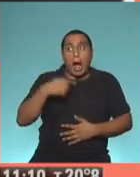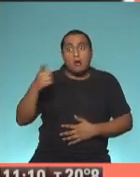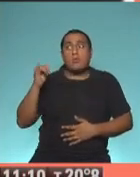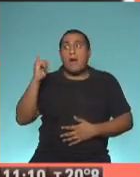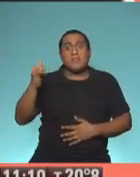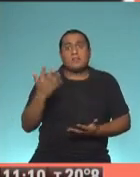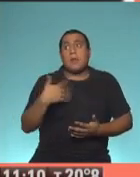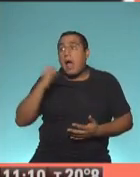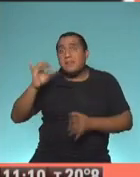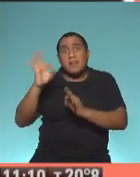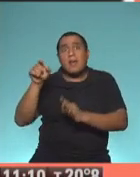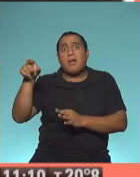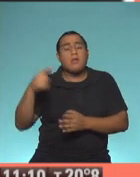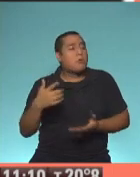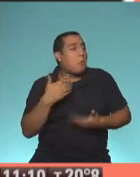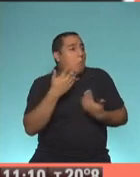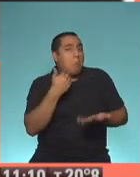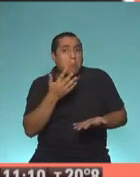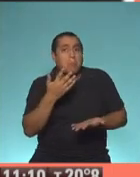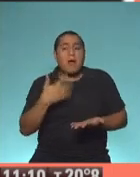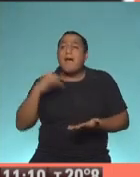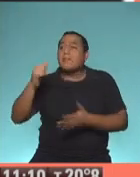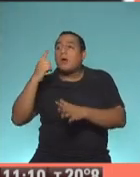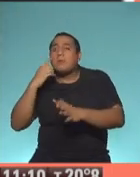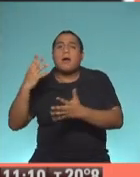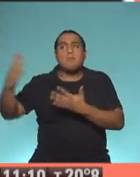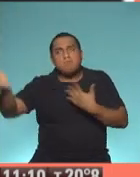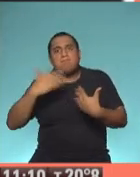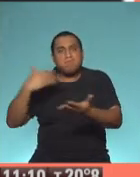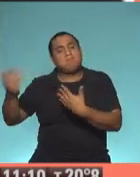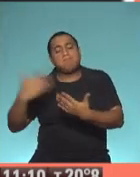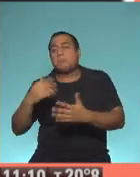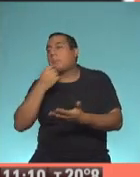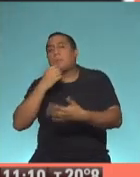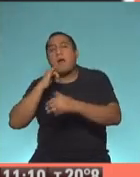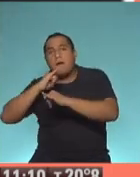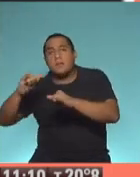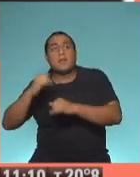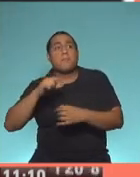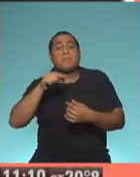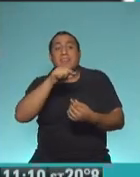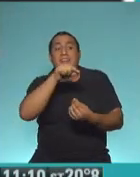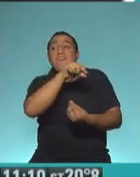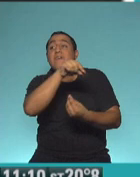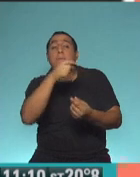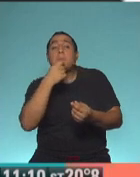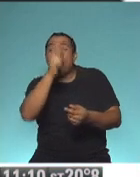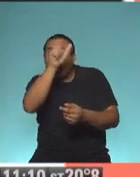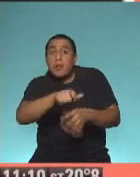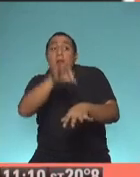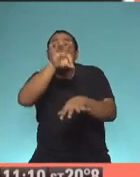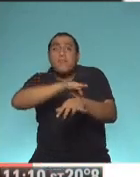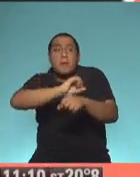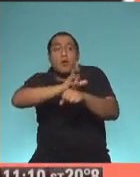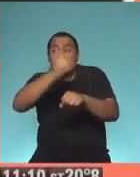que los contagiados sean detectados rápidamente porque son contagiosos, que las familias de los contagiosos sean detectadas rápidamente para protegerse